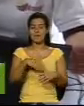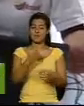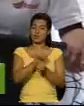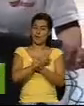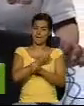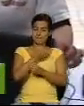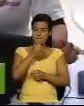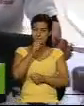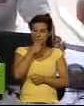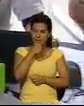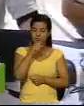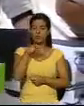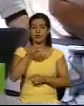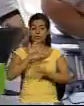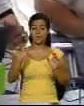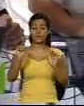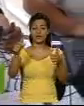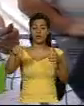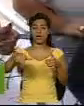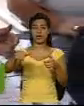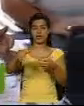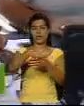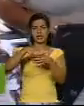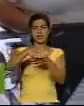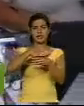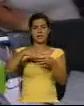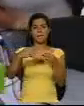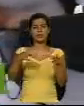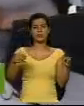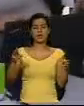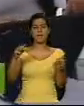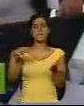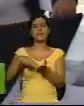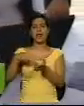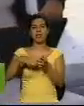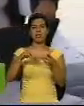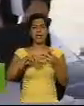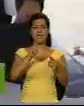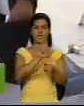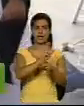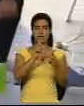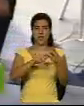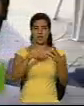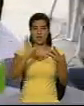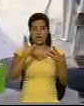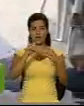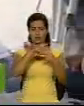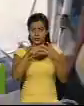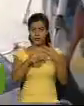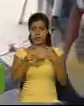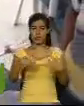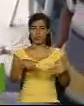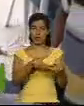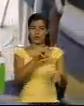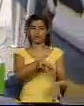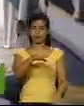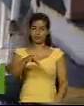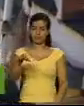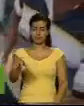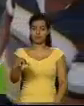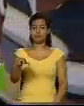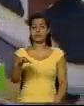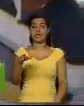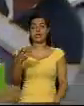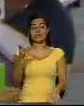ahorita comenzando en el área metropolitana, lo que es el estado Miranda, el estado Vargas y Distrito Capital, de los cuales